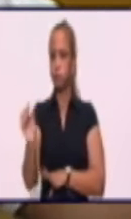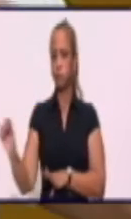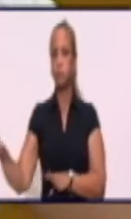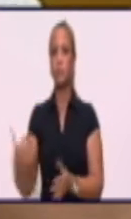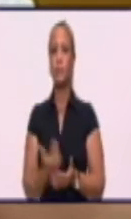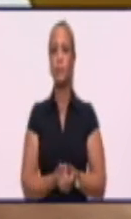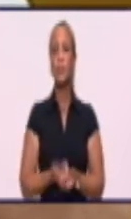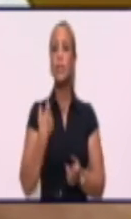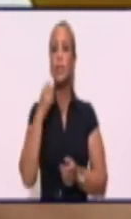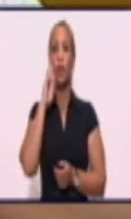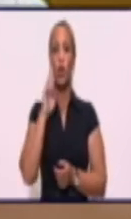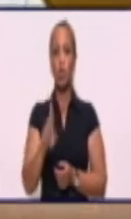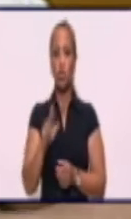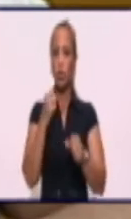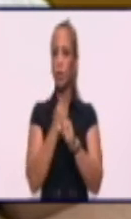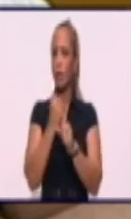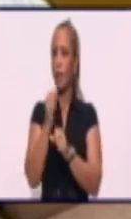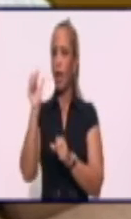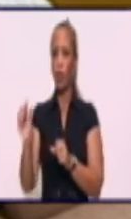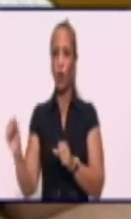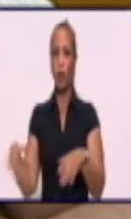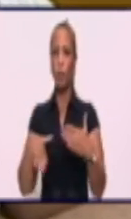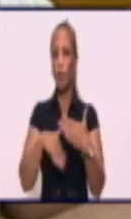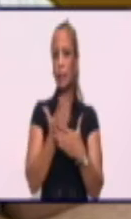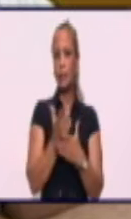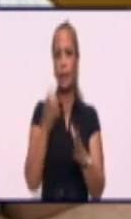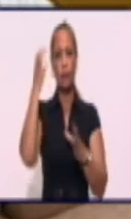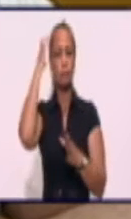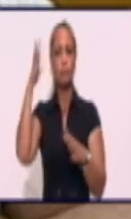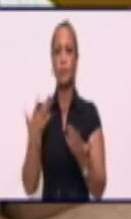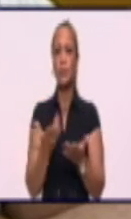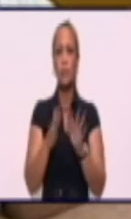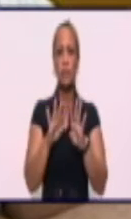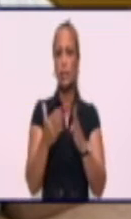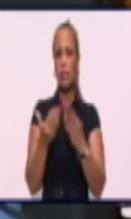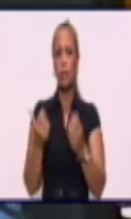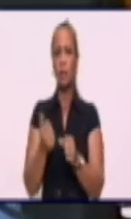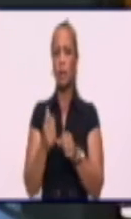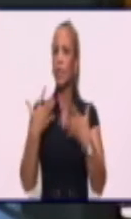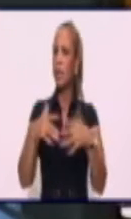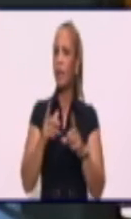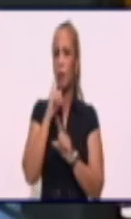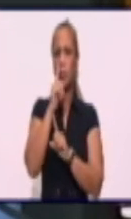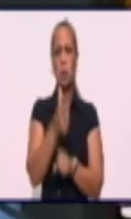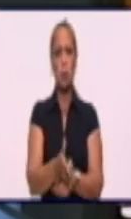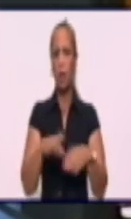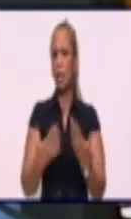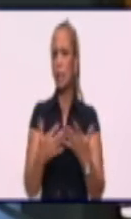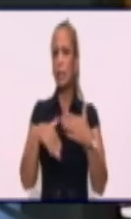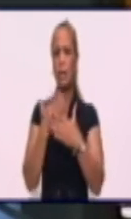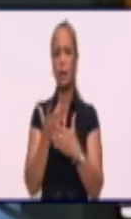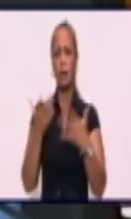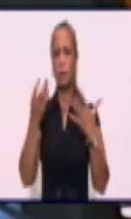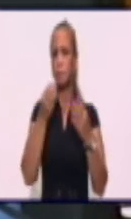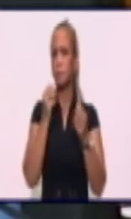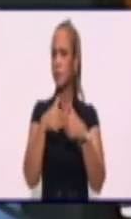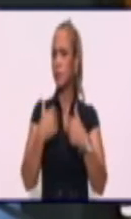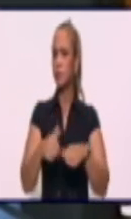también reconociendo a trabajadores por el día de su sector, como es el caso del petrolero, el día del trabajador de la administración pública,